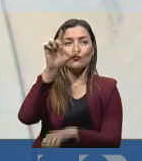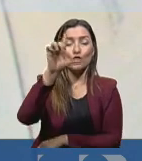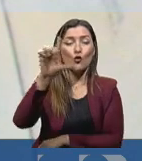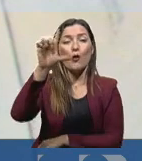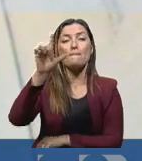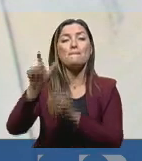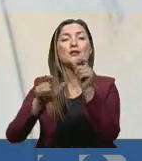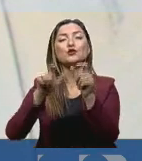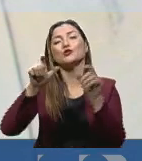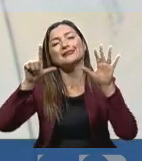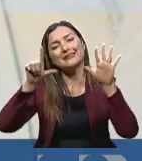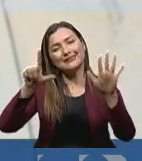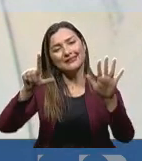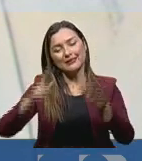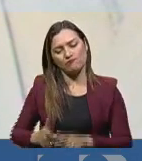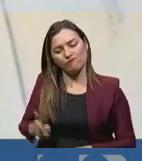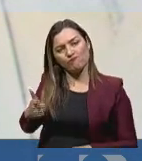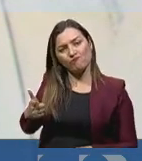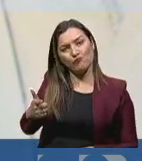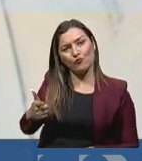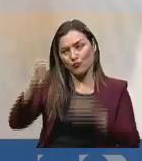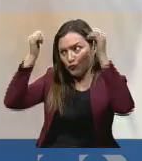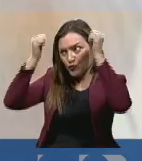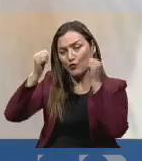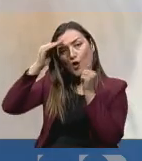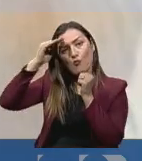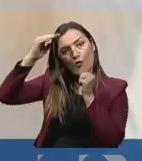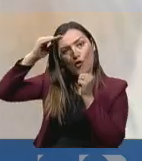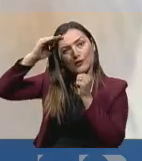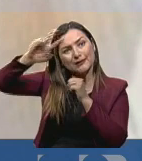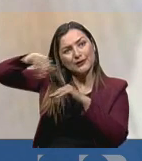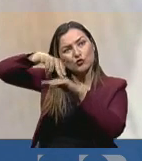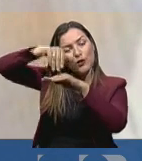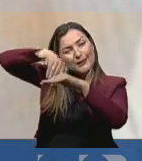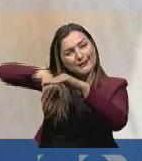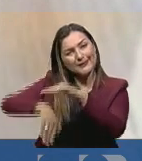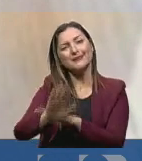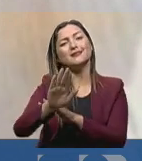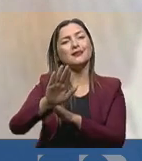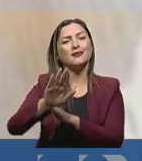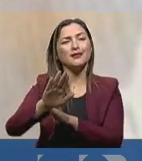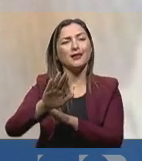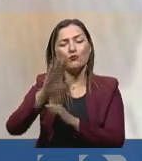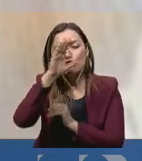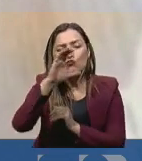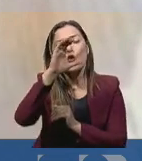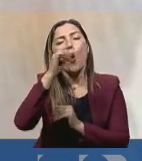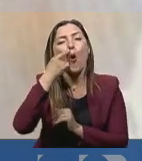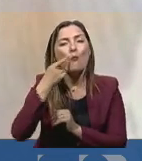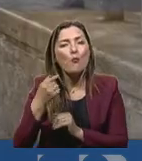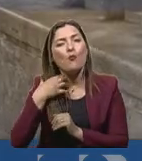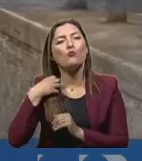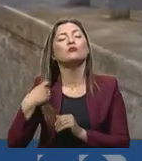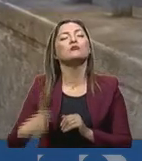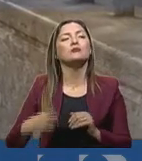siete sujetos con armas de grueso calibre y disfrazados de policías y rompieron en esta casa de salud en búsqueda de Andrés m